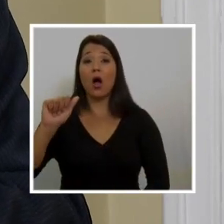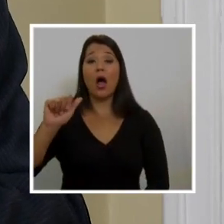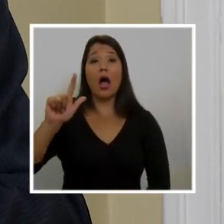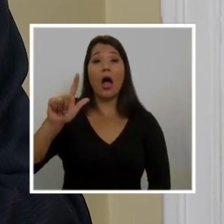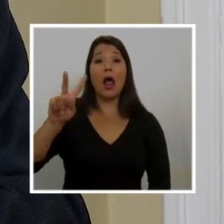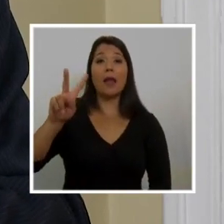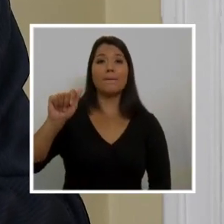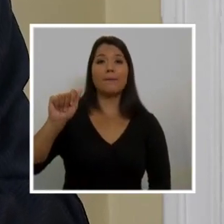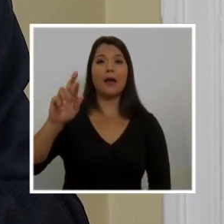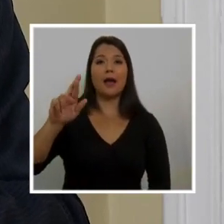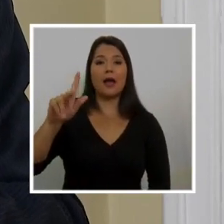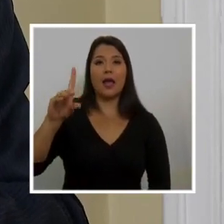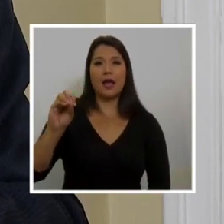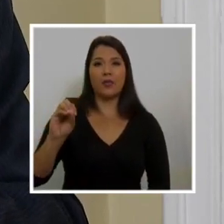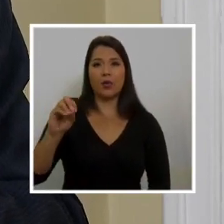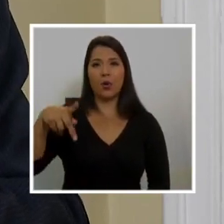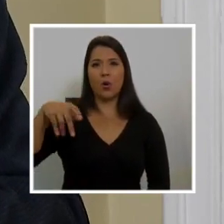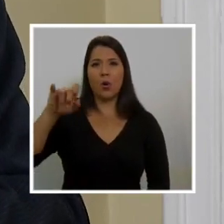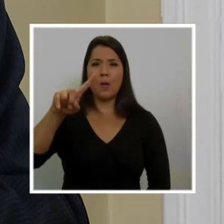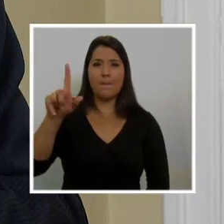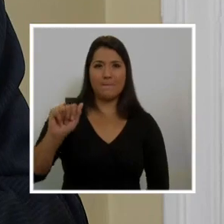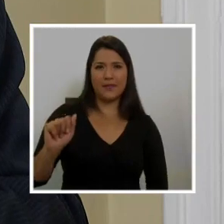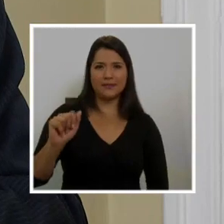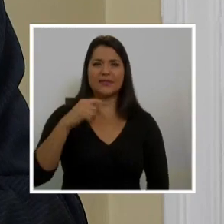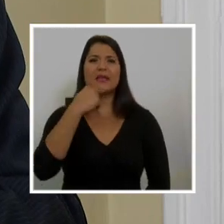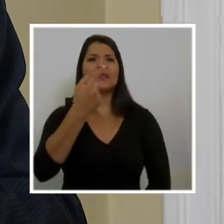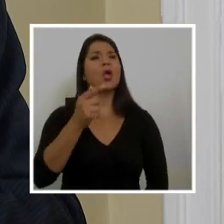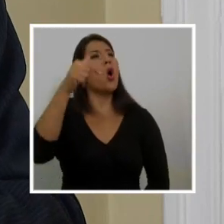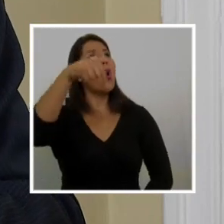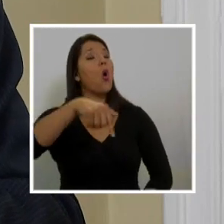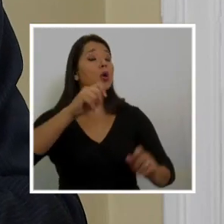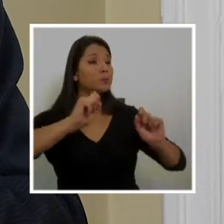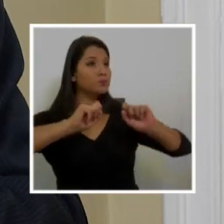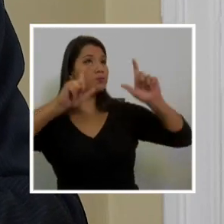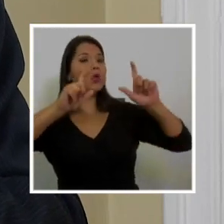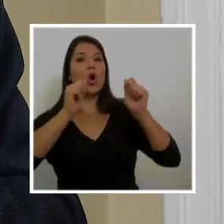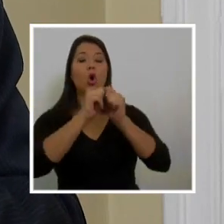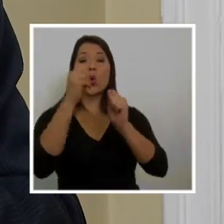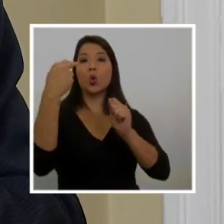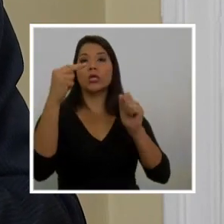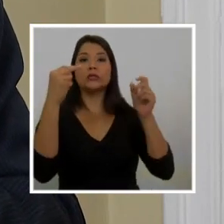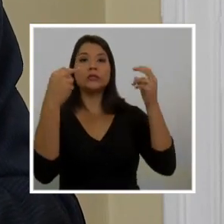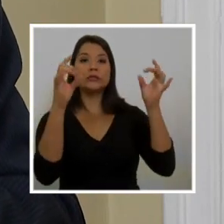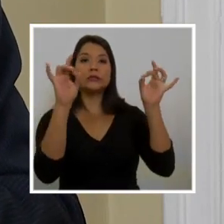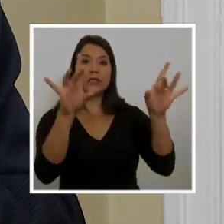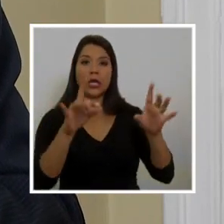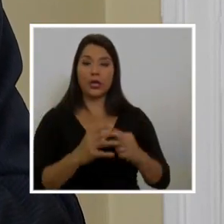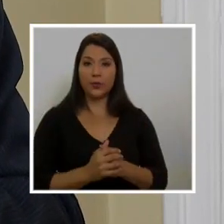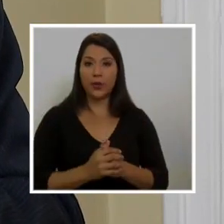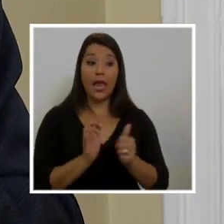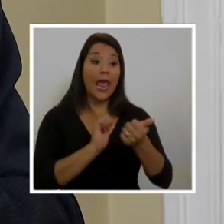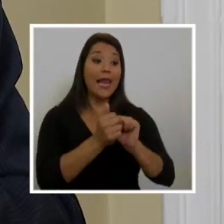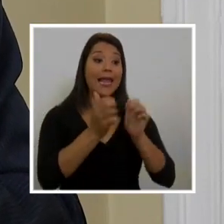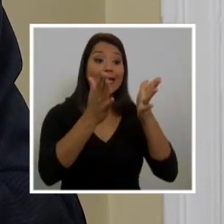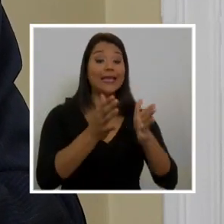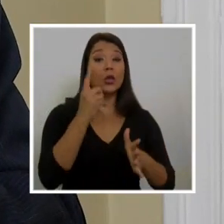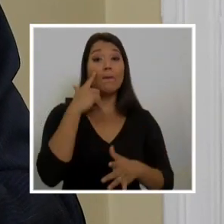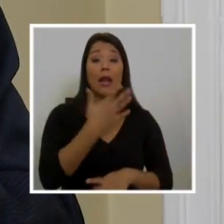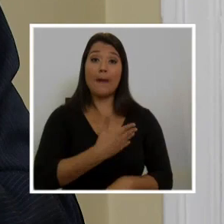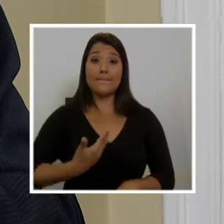dijo, hoy nos amanecimos con una noticia terrible, que el candidato a la